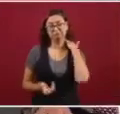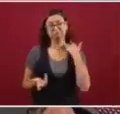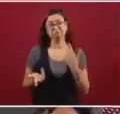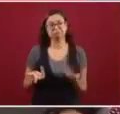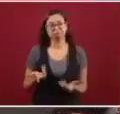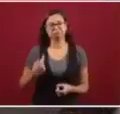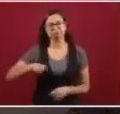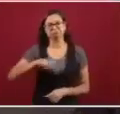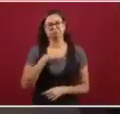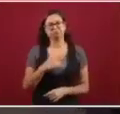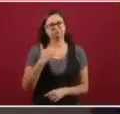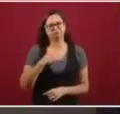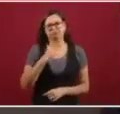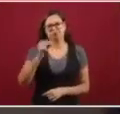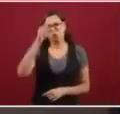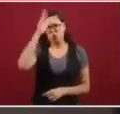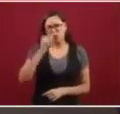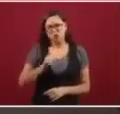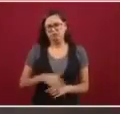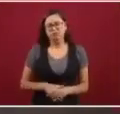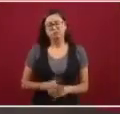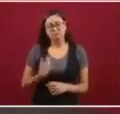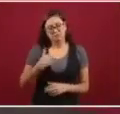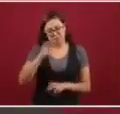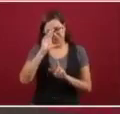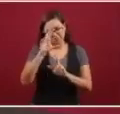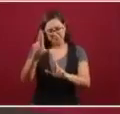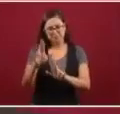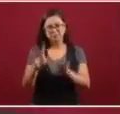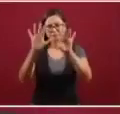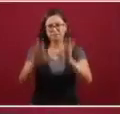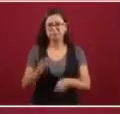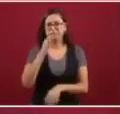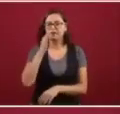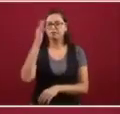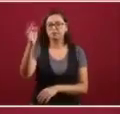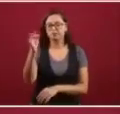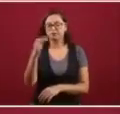expresamos nuestra inconformidad, pero en estos casos no.